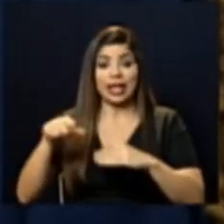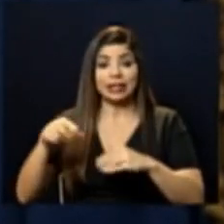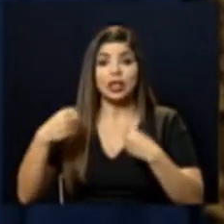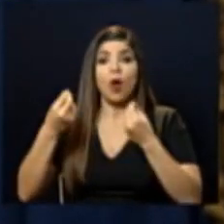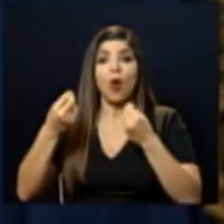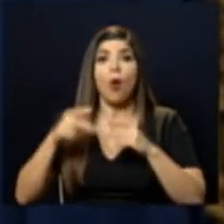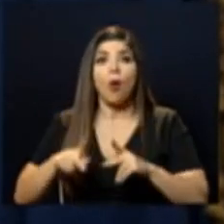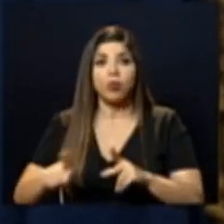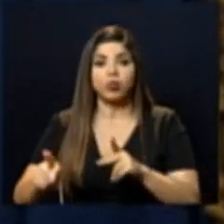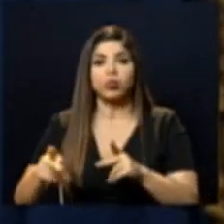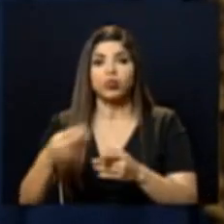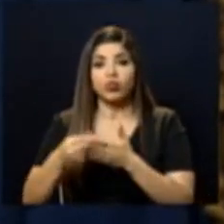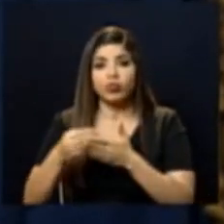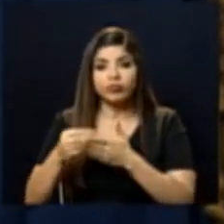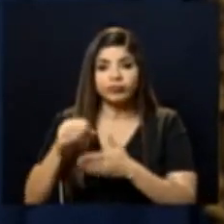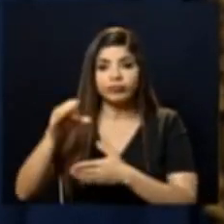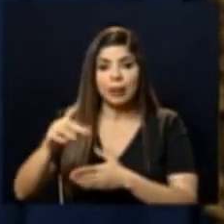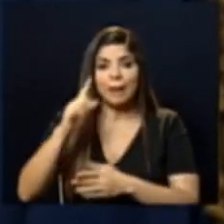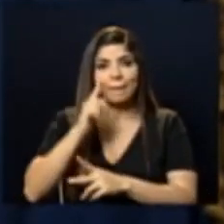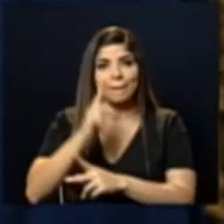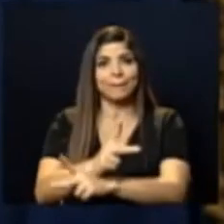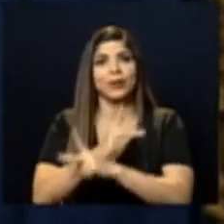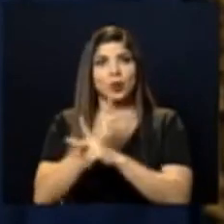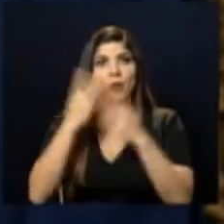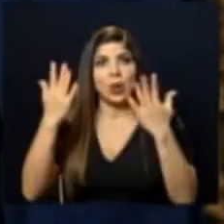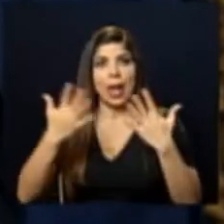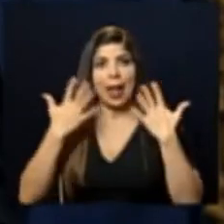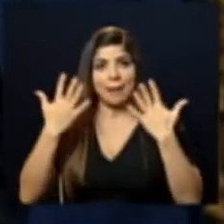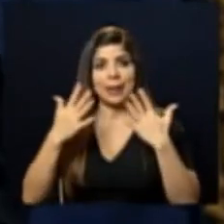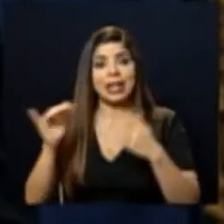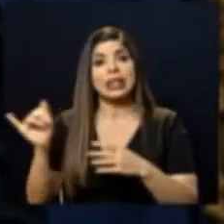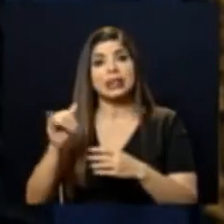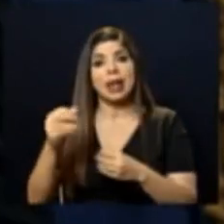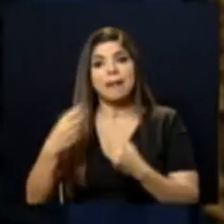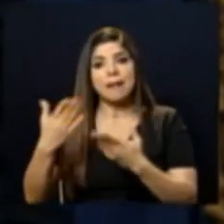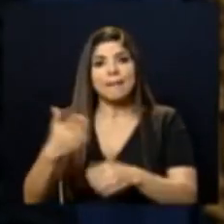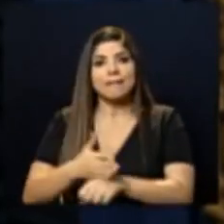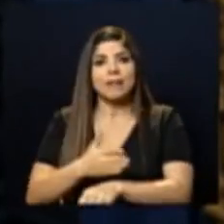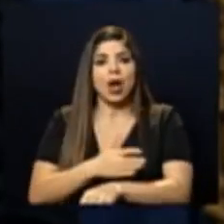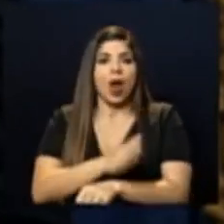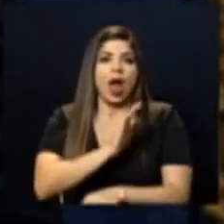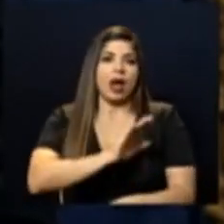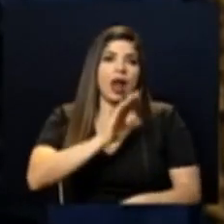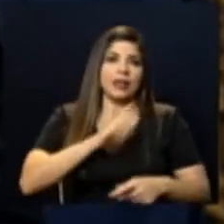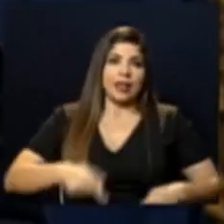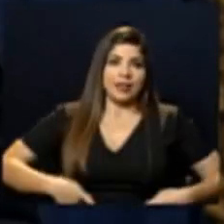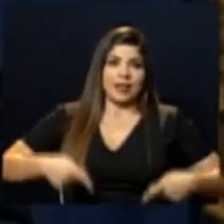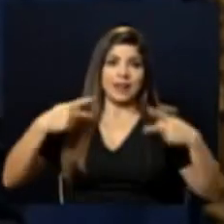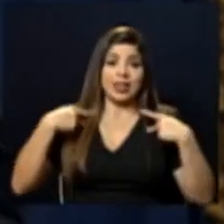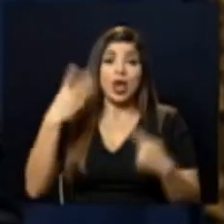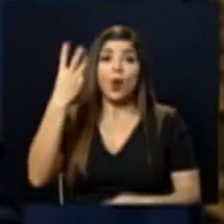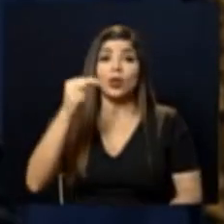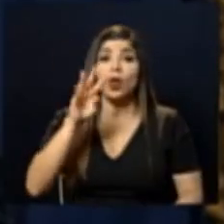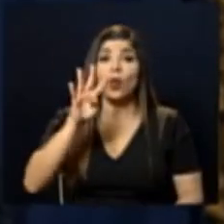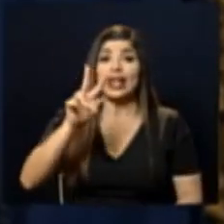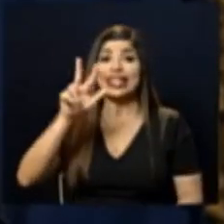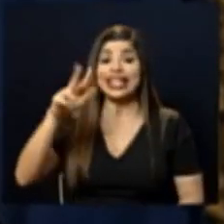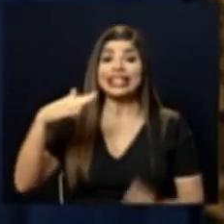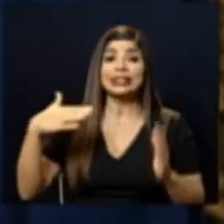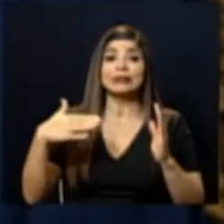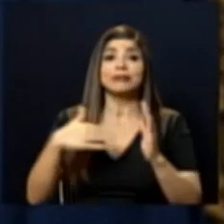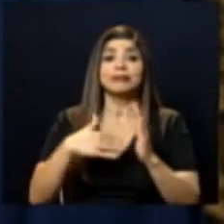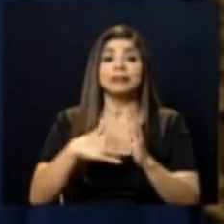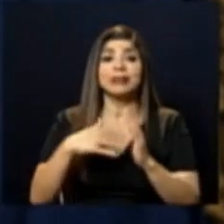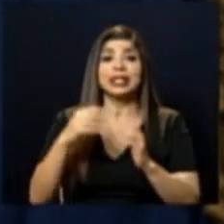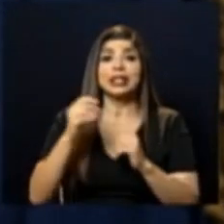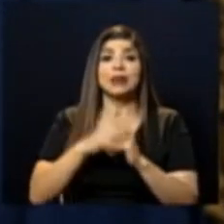habilitará inversiones y protegerá el ambiente, así como mejorará la calidad de vida de 43.800